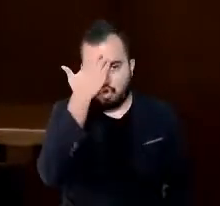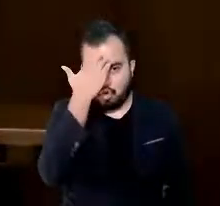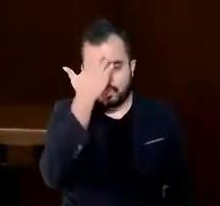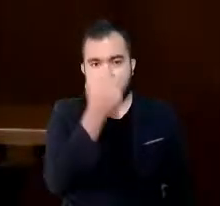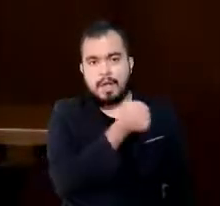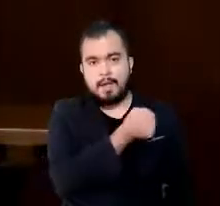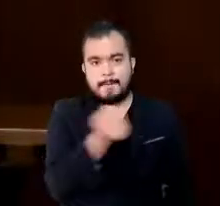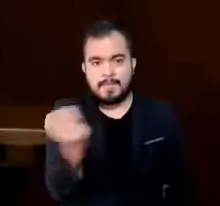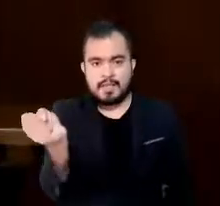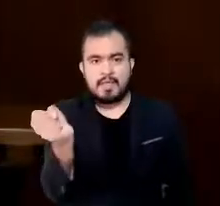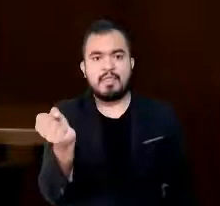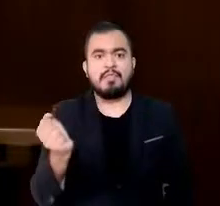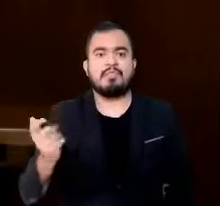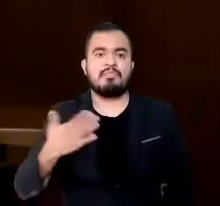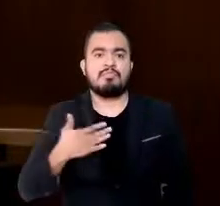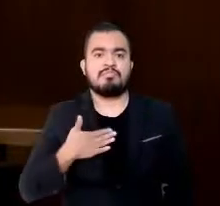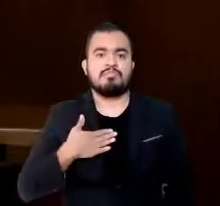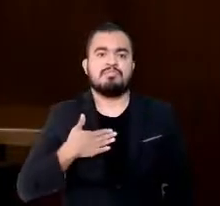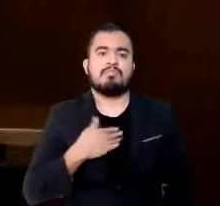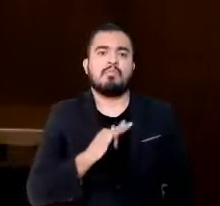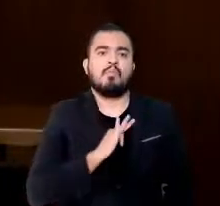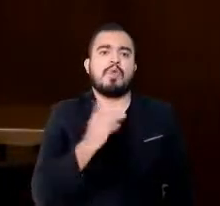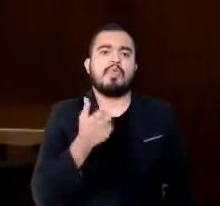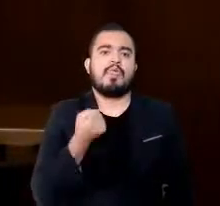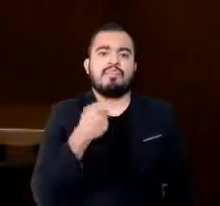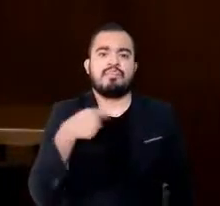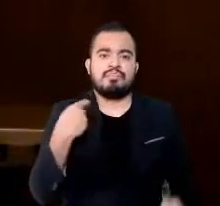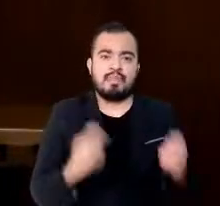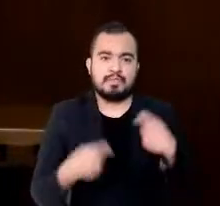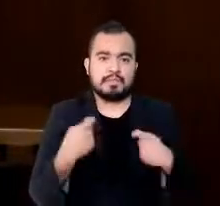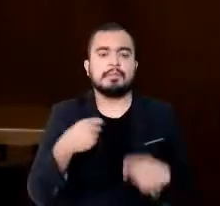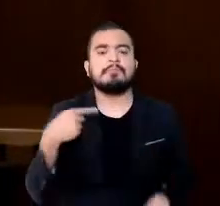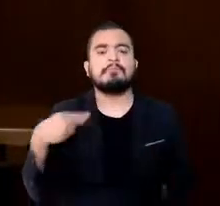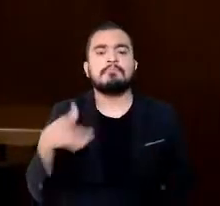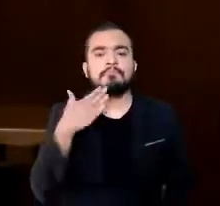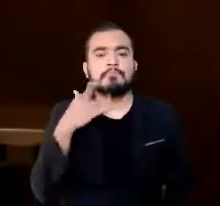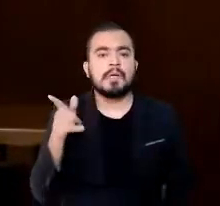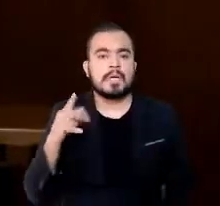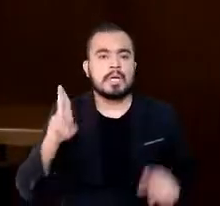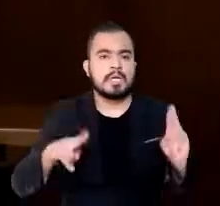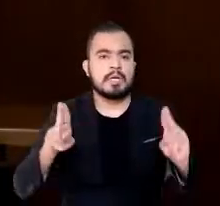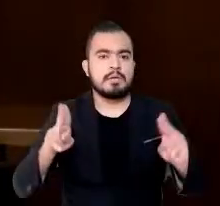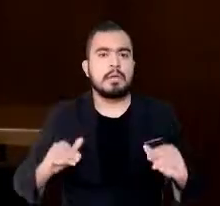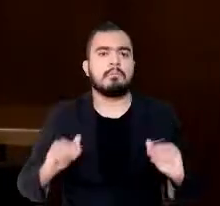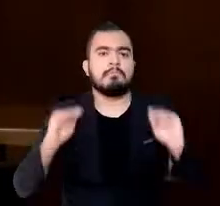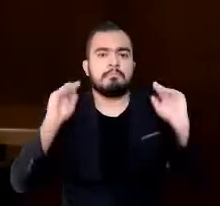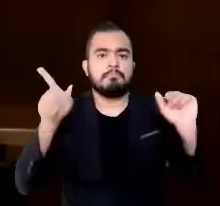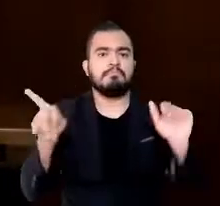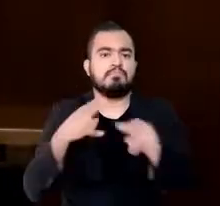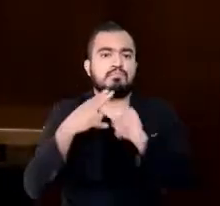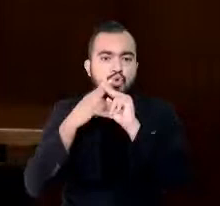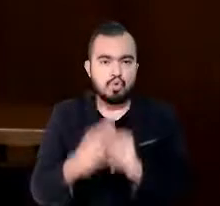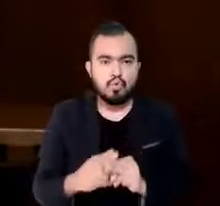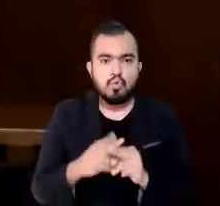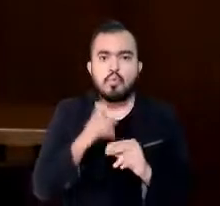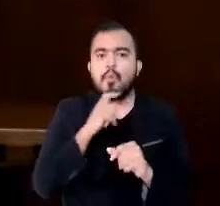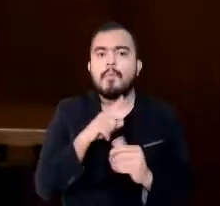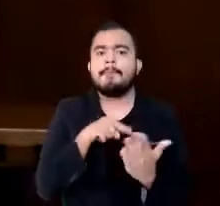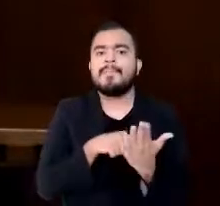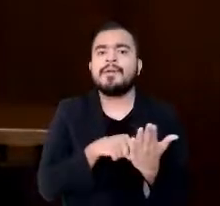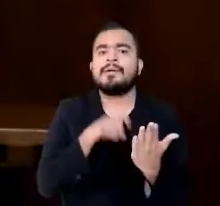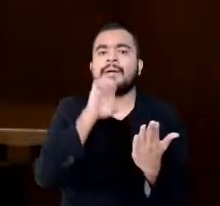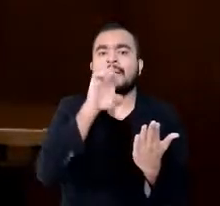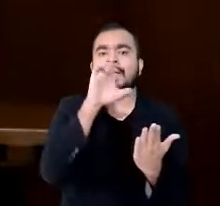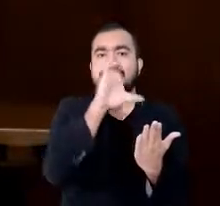destrezas necesarias para cumplir una función a un alto nivel de desempeño de acuerdo con lo definido en un estándar de